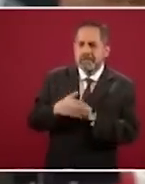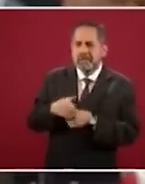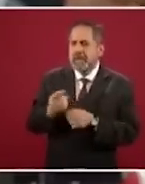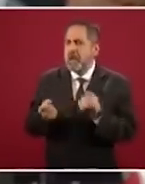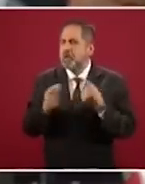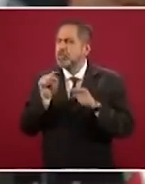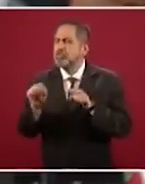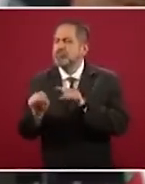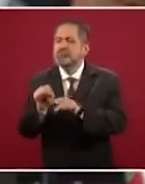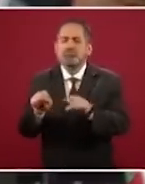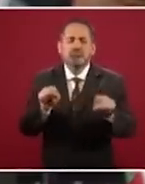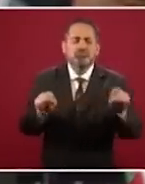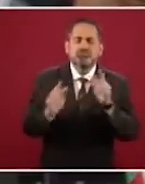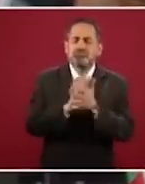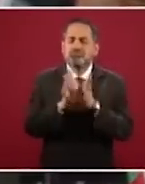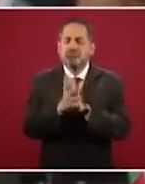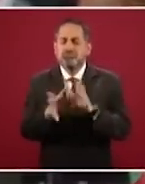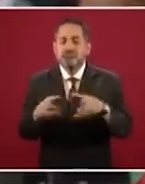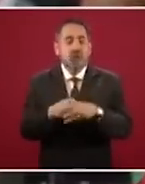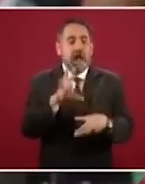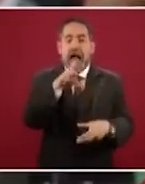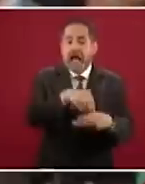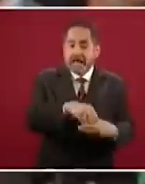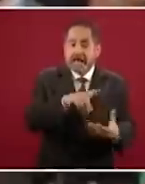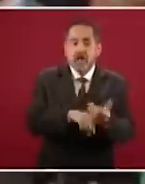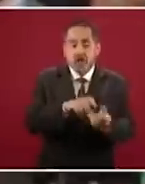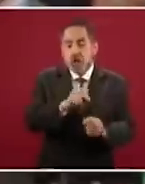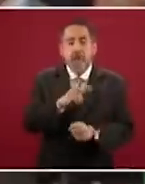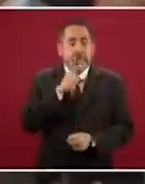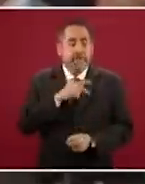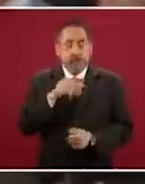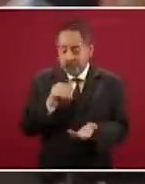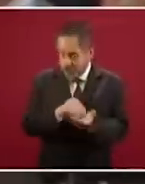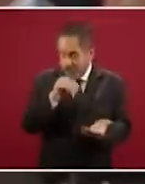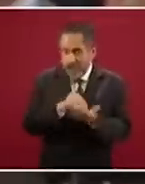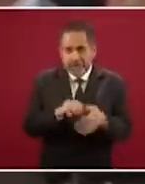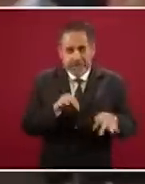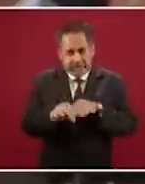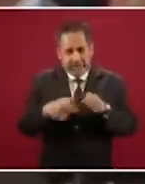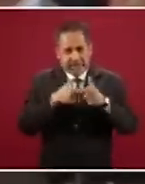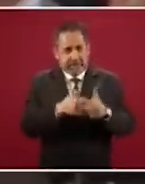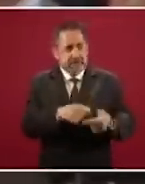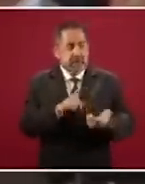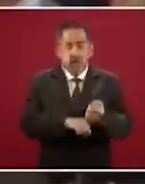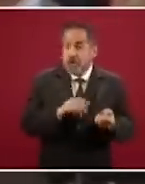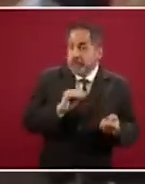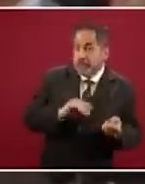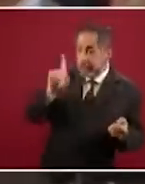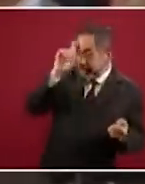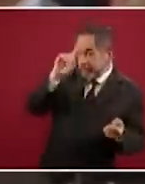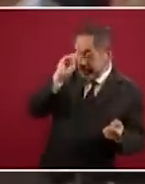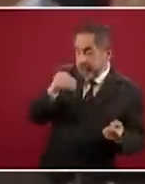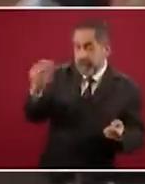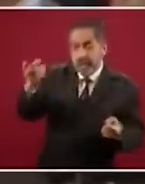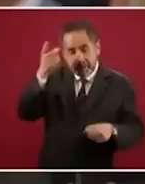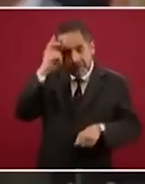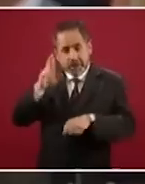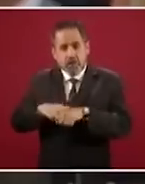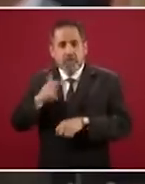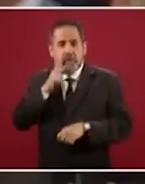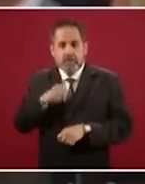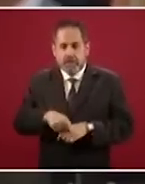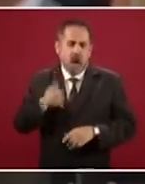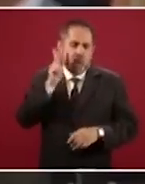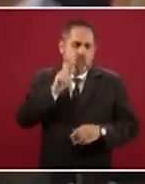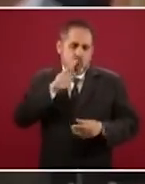mafia que está dentro de Pemex todavía y que siguen operando, asesorando al director de Pemex? Traemos